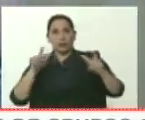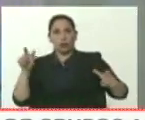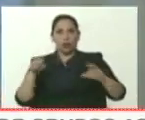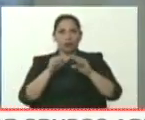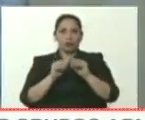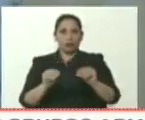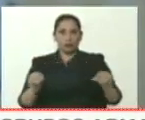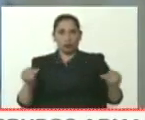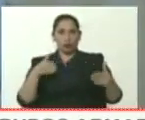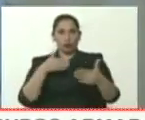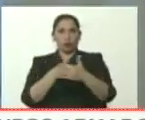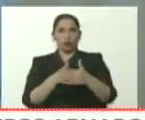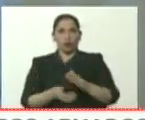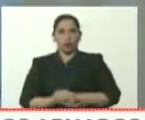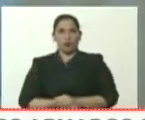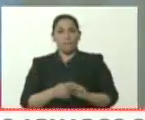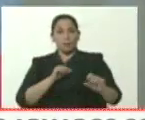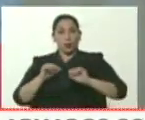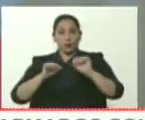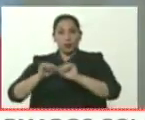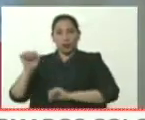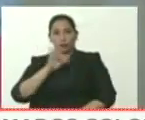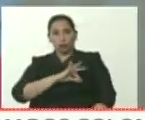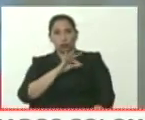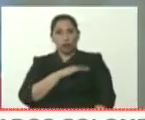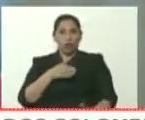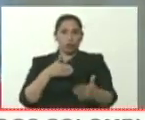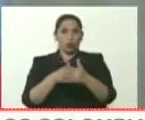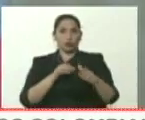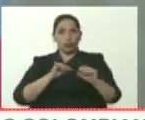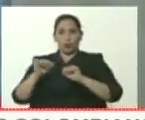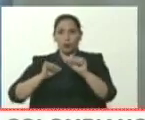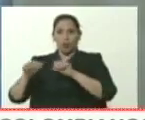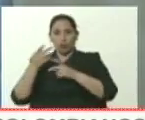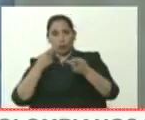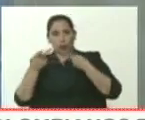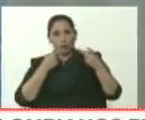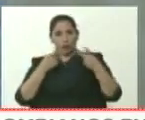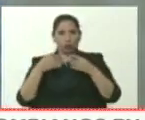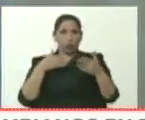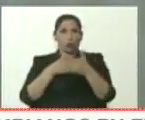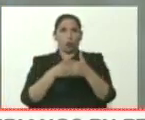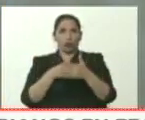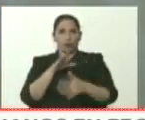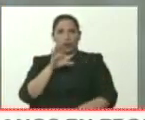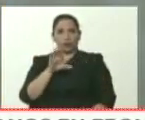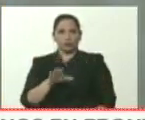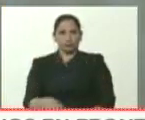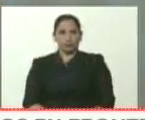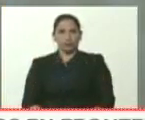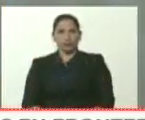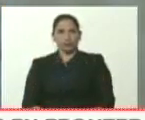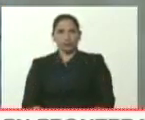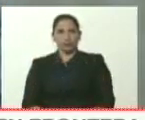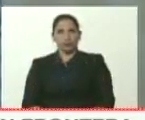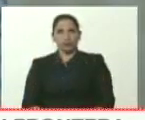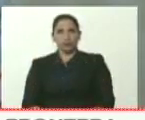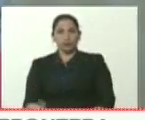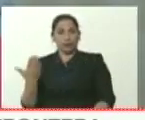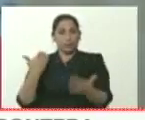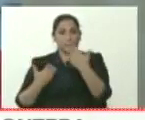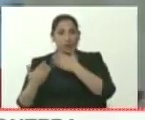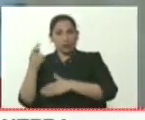territorios, contra movimientos sociales, contra movimientos políticos y contra países. El pasado